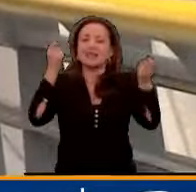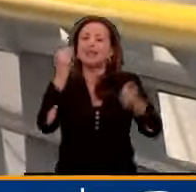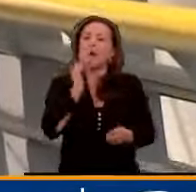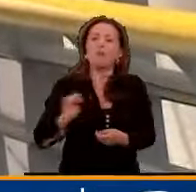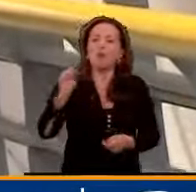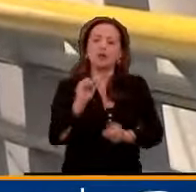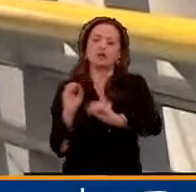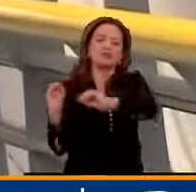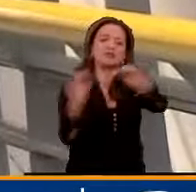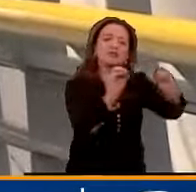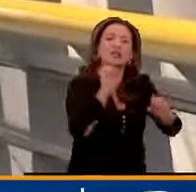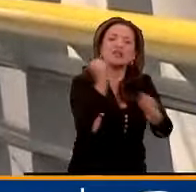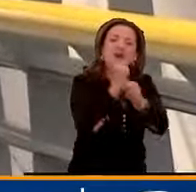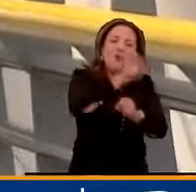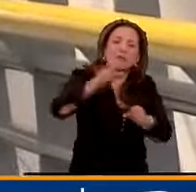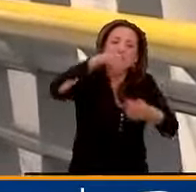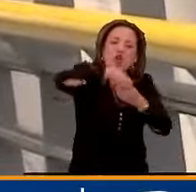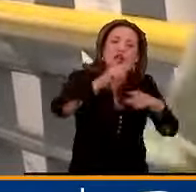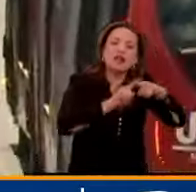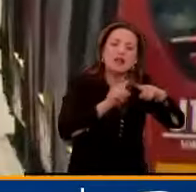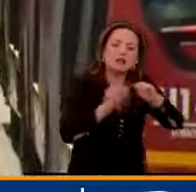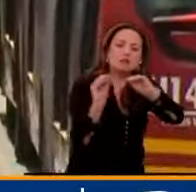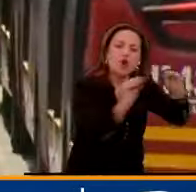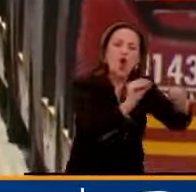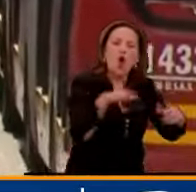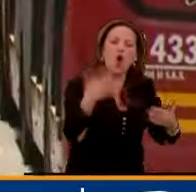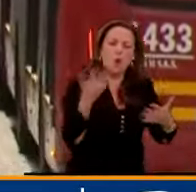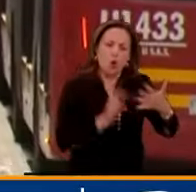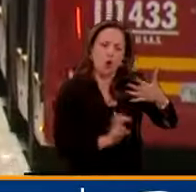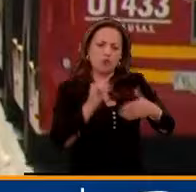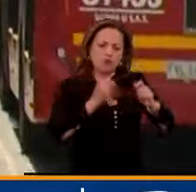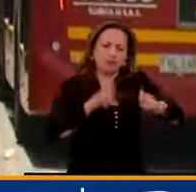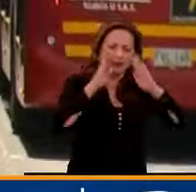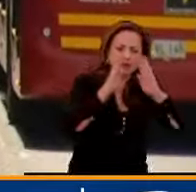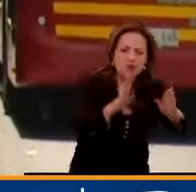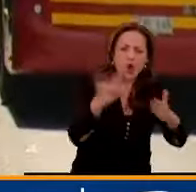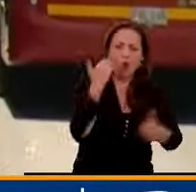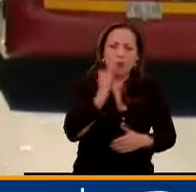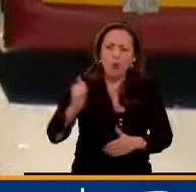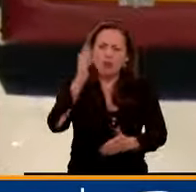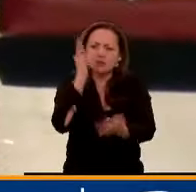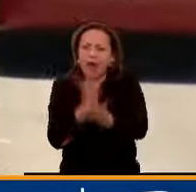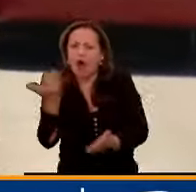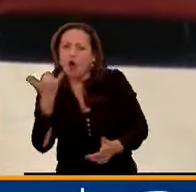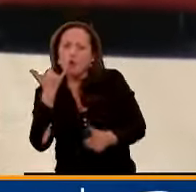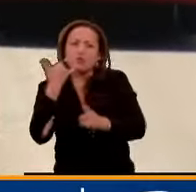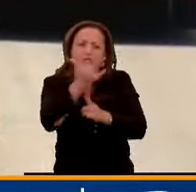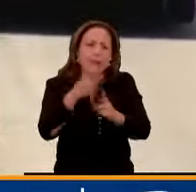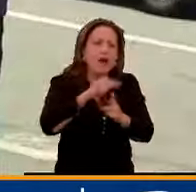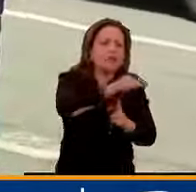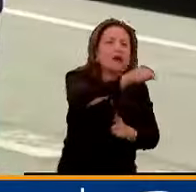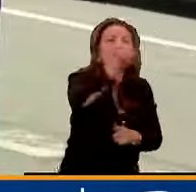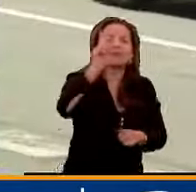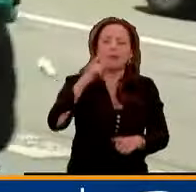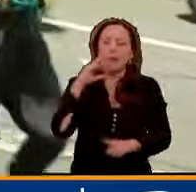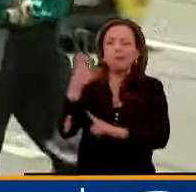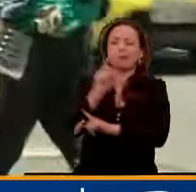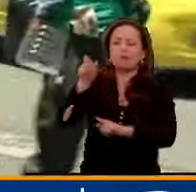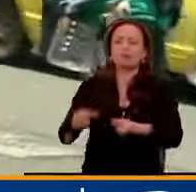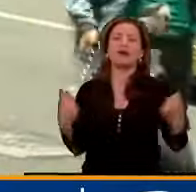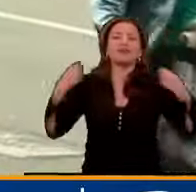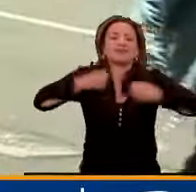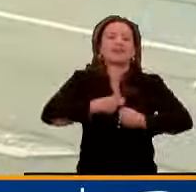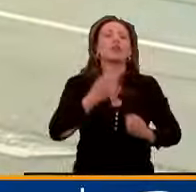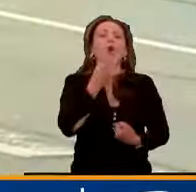a los funcionarios del sistema sobre cuáles son las rutas de atención para las mujeres. También dispone de personal identificado con chaqueta morada y que hacen parte